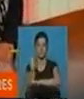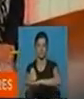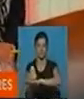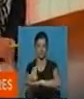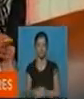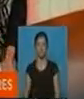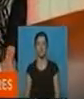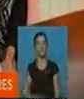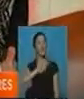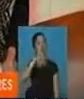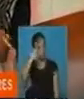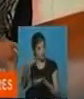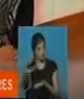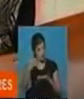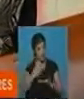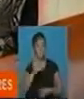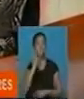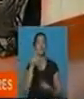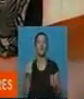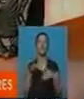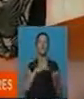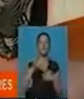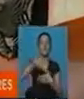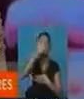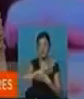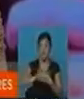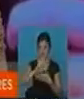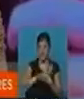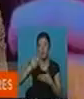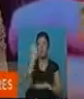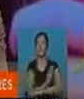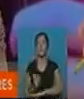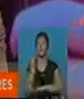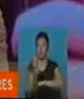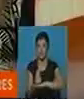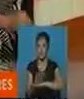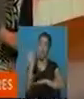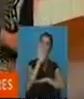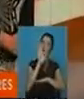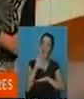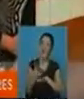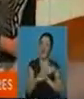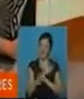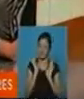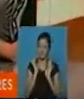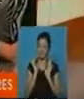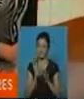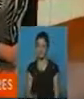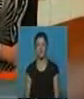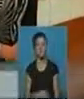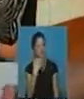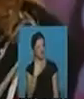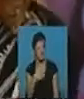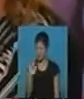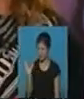próxima te vamos a invitar para hablar qué va a pasar con América Latina, con el próximo presidente, seguramente, o antes vamos a especular un poquito. Muchas gracias,